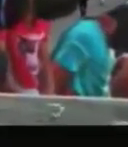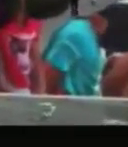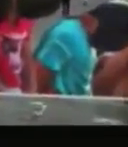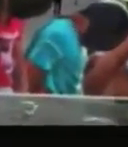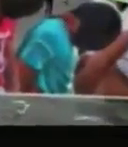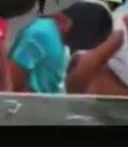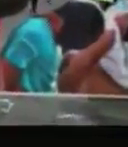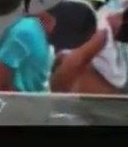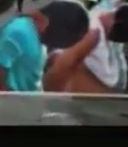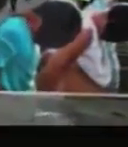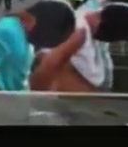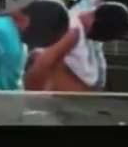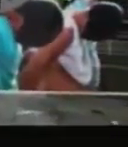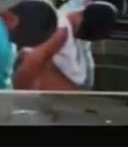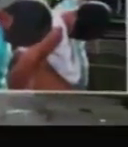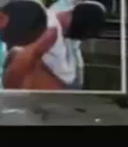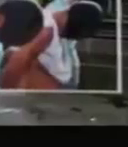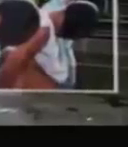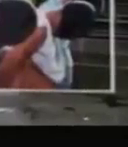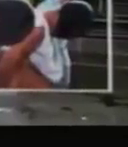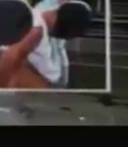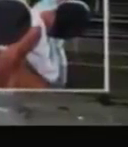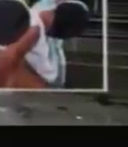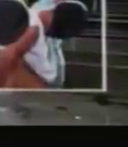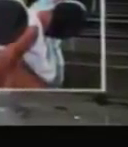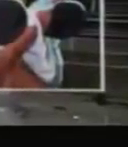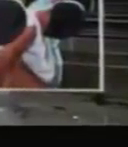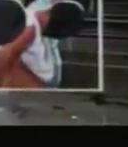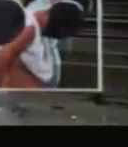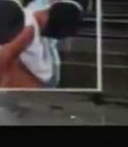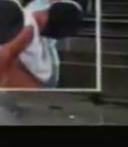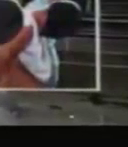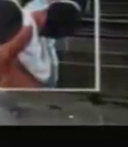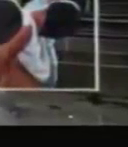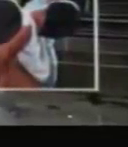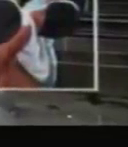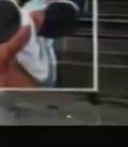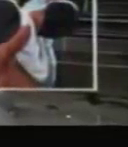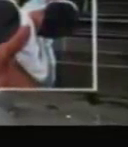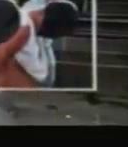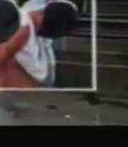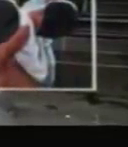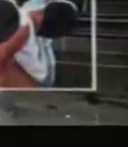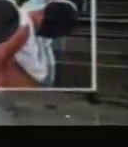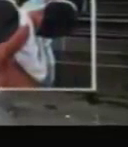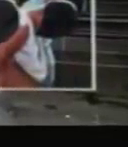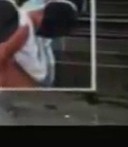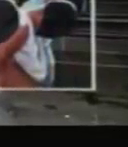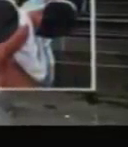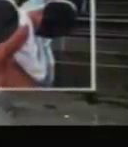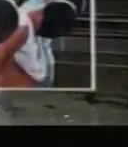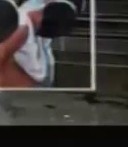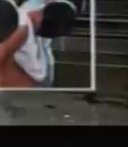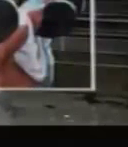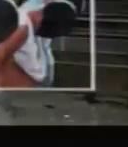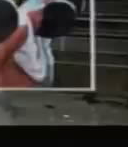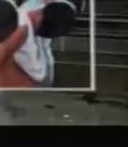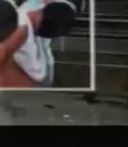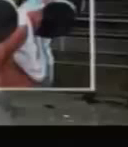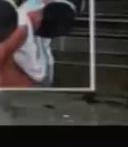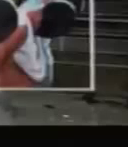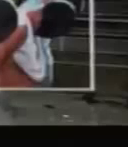Maduro ordenó el cierre de un tramo fronterizo. Según las autoridades, 100 personas fueron arrestadas por vinculación con